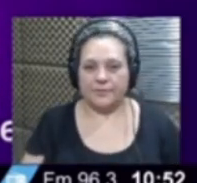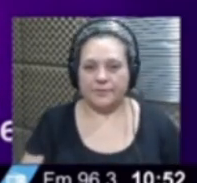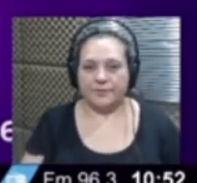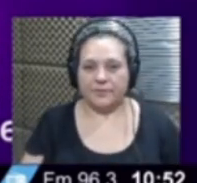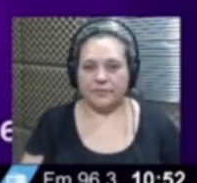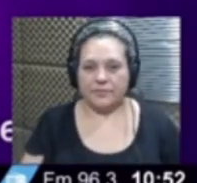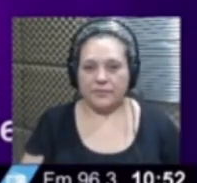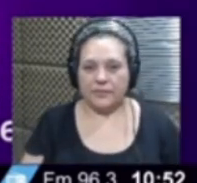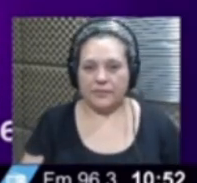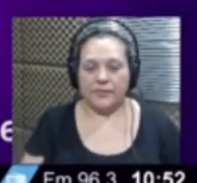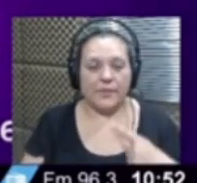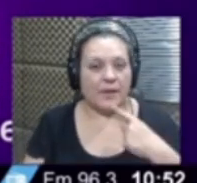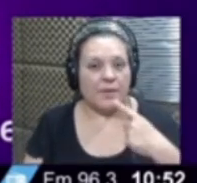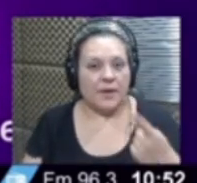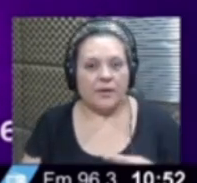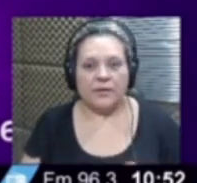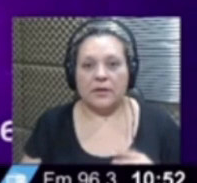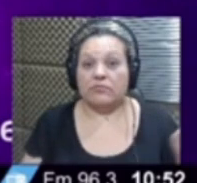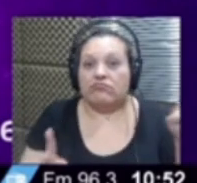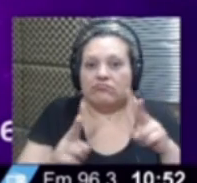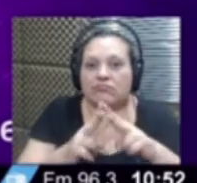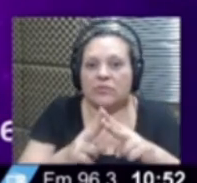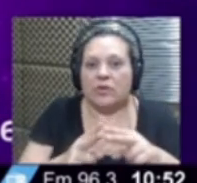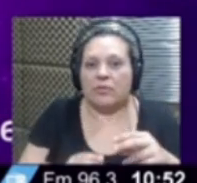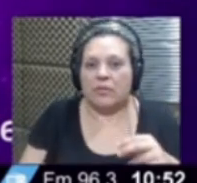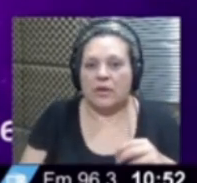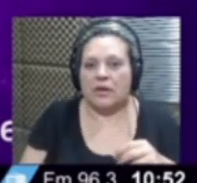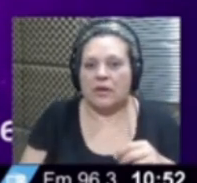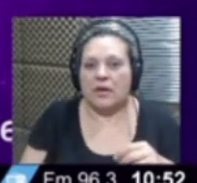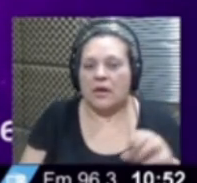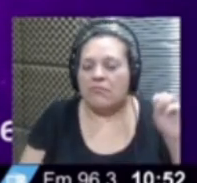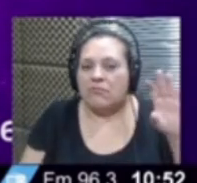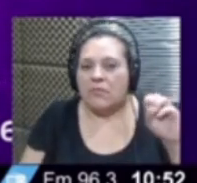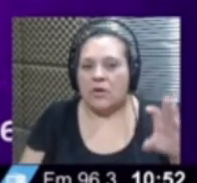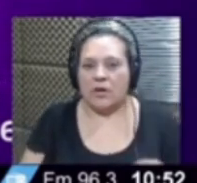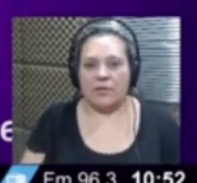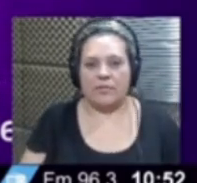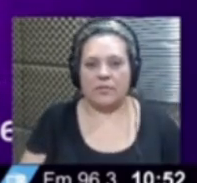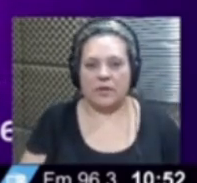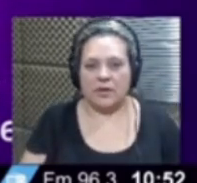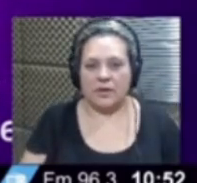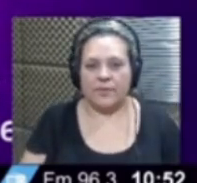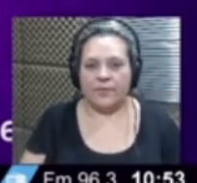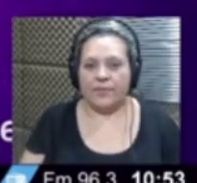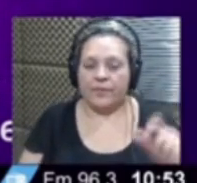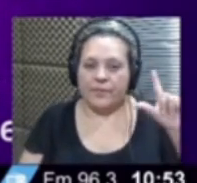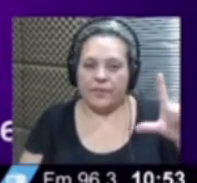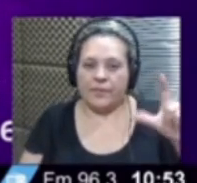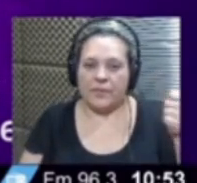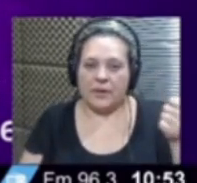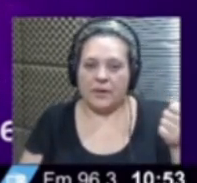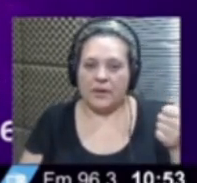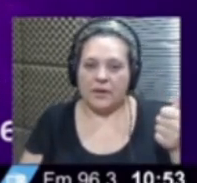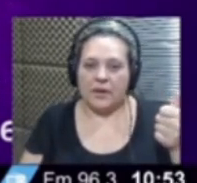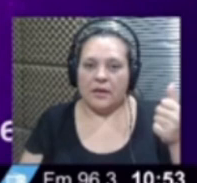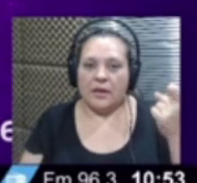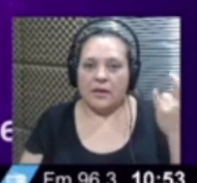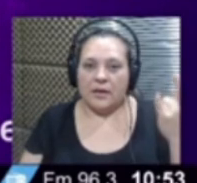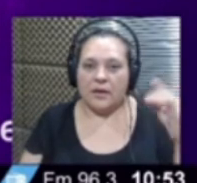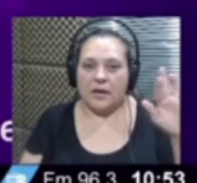la vamos a nombrar Sí, mi también. hermana Laura Guadalupe, Laura Laura. Guadalupe Rodríguez. Bueno. Ambas las vamos a